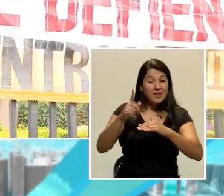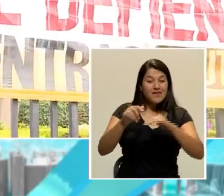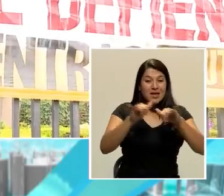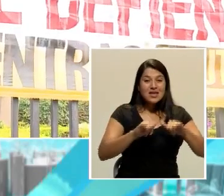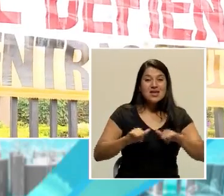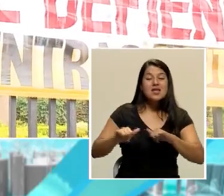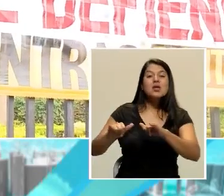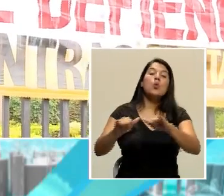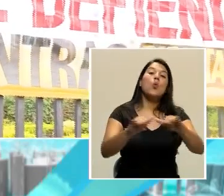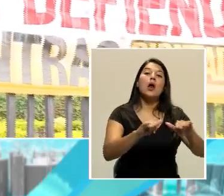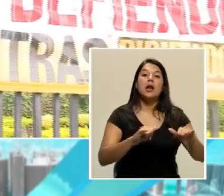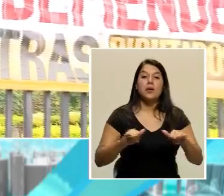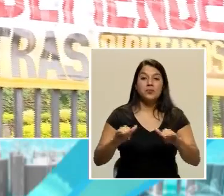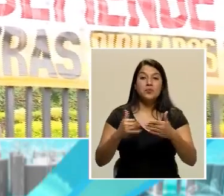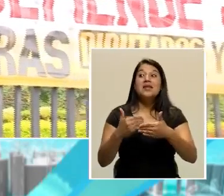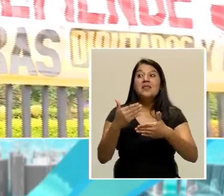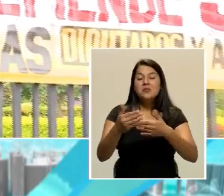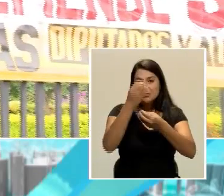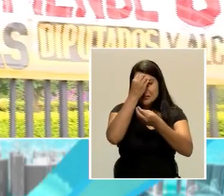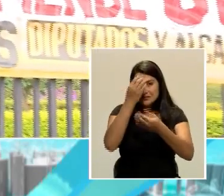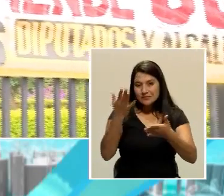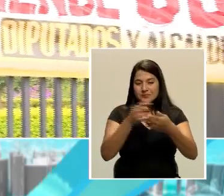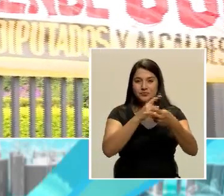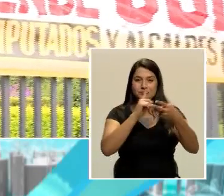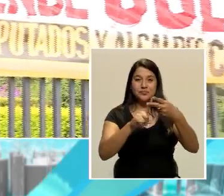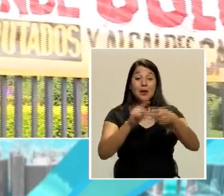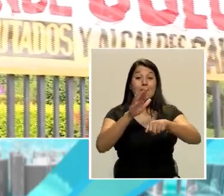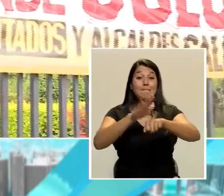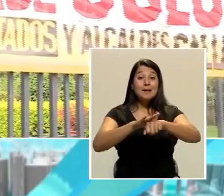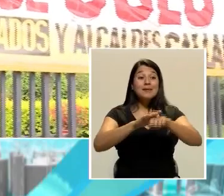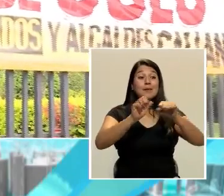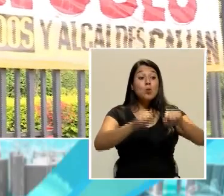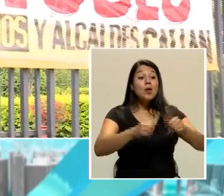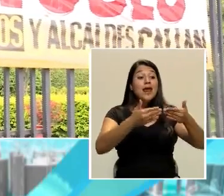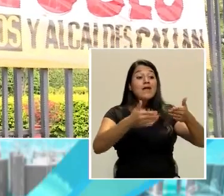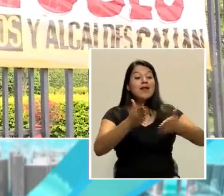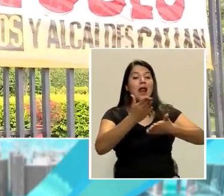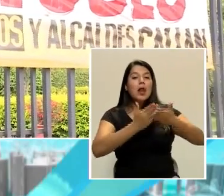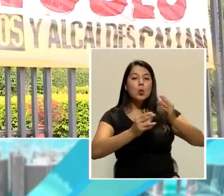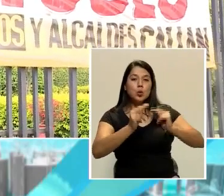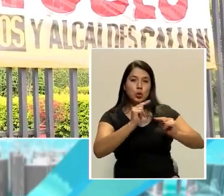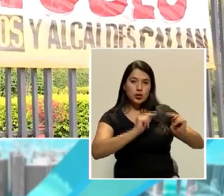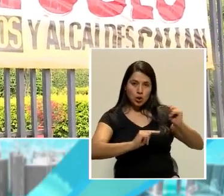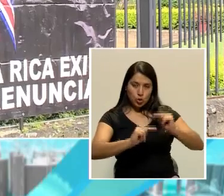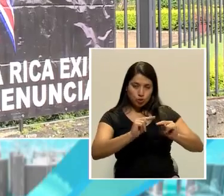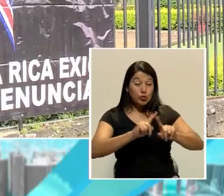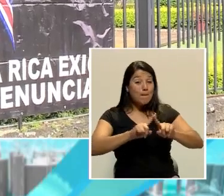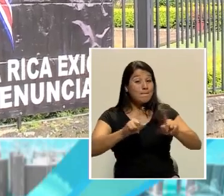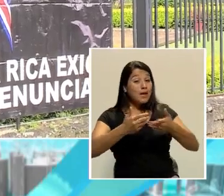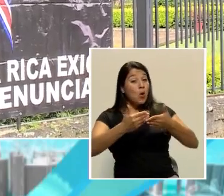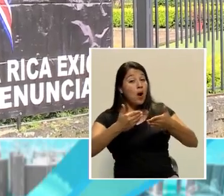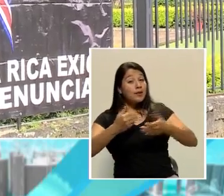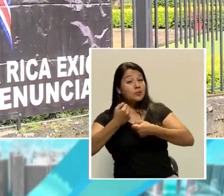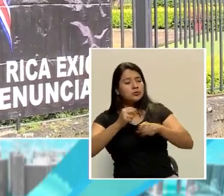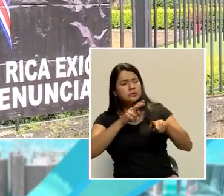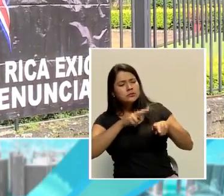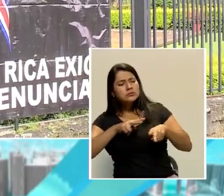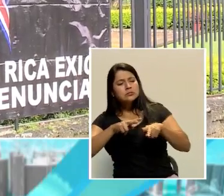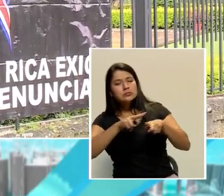a leer textualmente también parte de esos puntos a los que se llegó con este acuerdo con los alcaldes. Hablábamos de